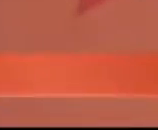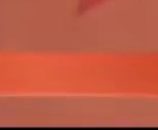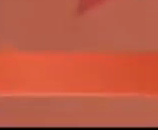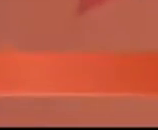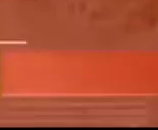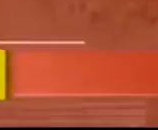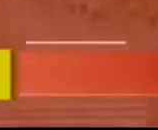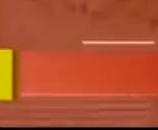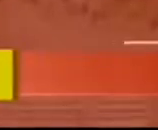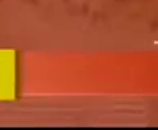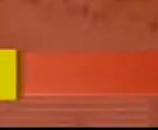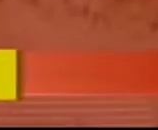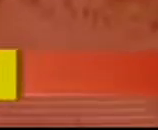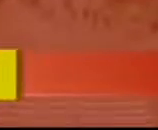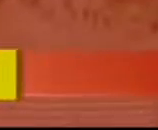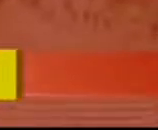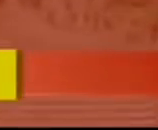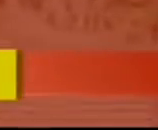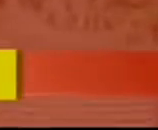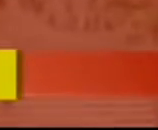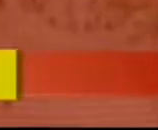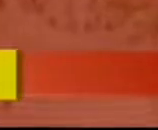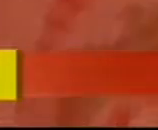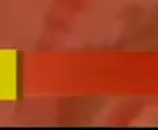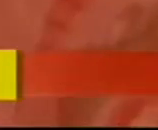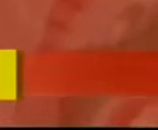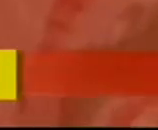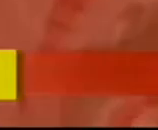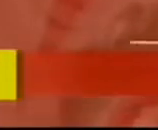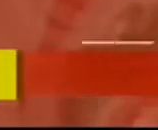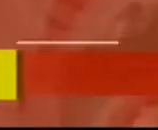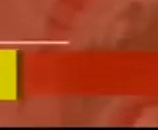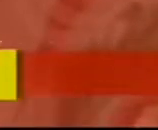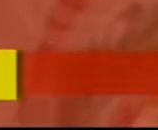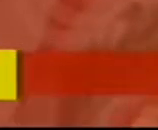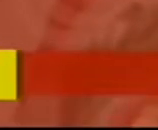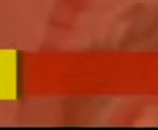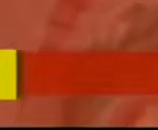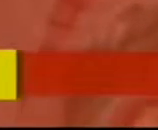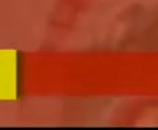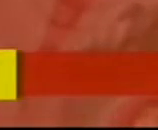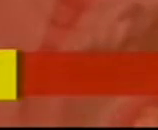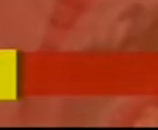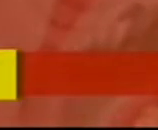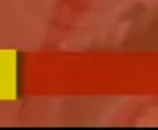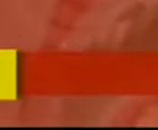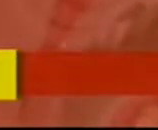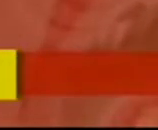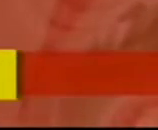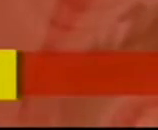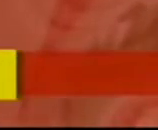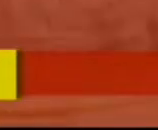Transmisión del Mando Supremo 2016, desde la República del Perú.